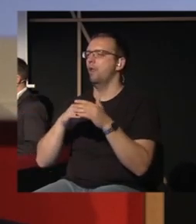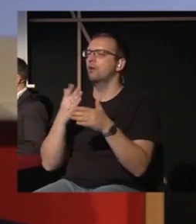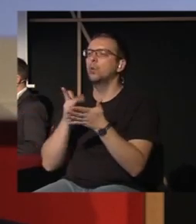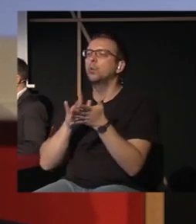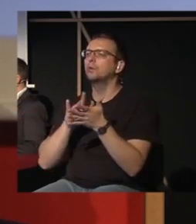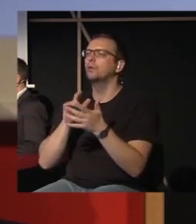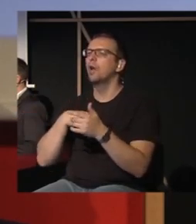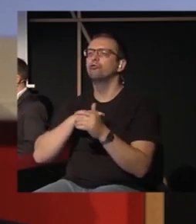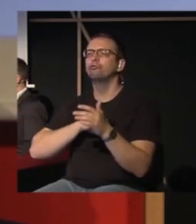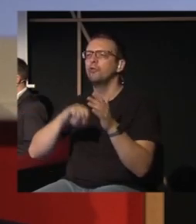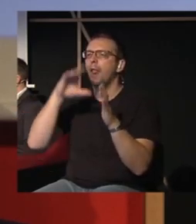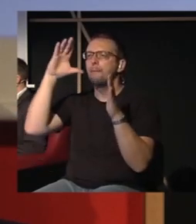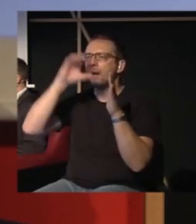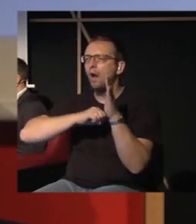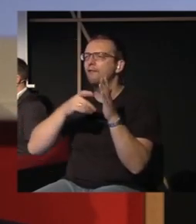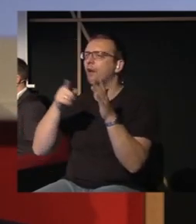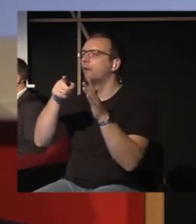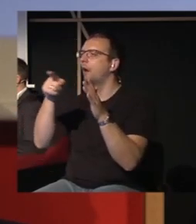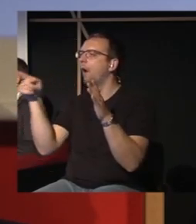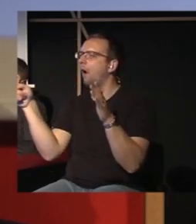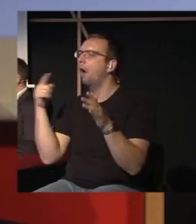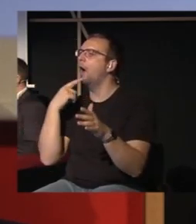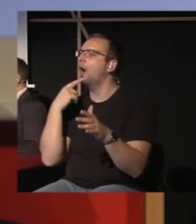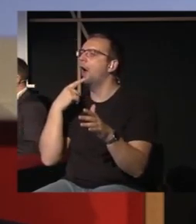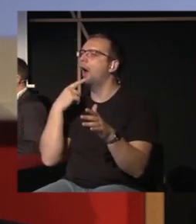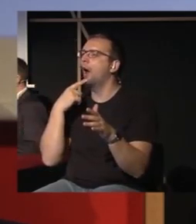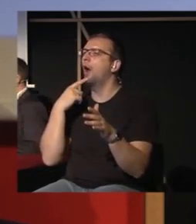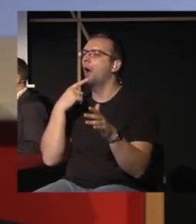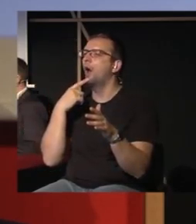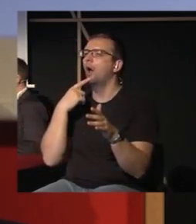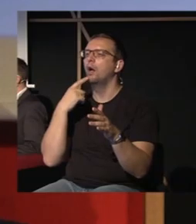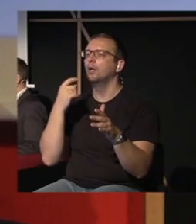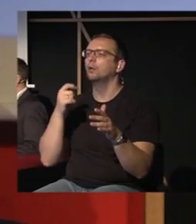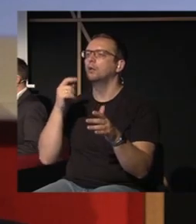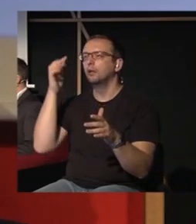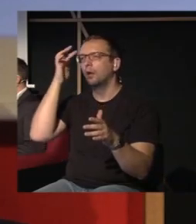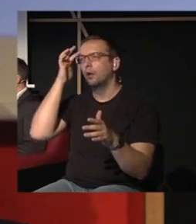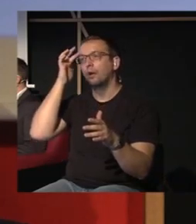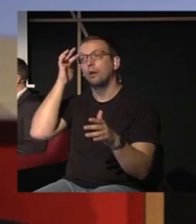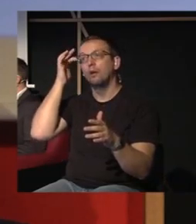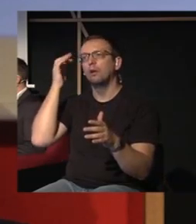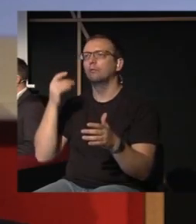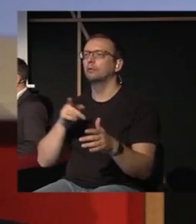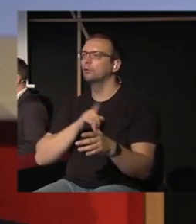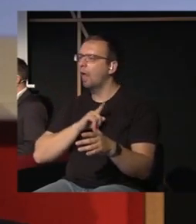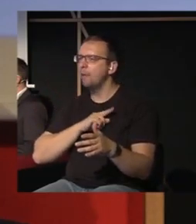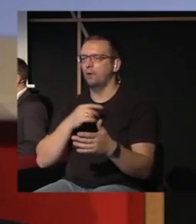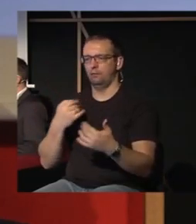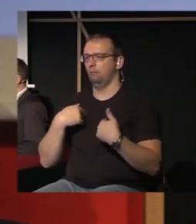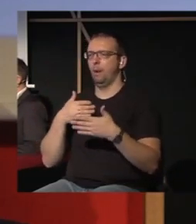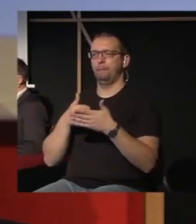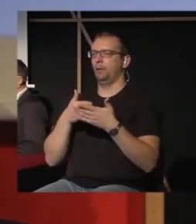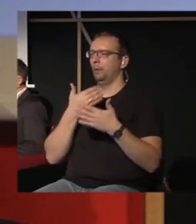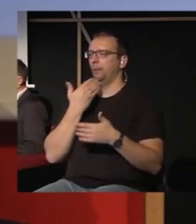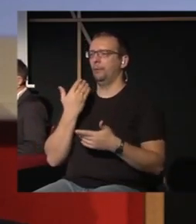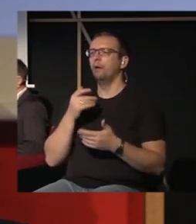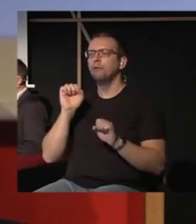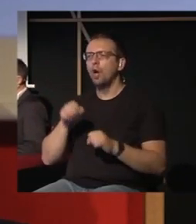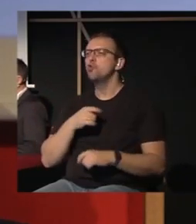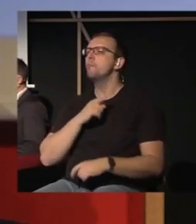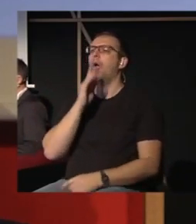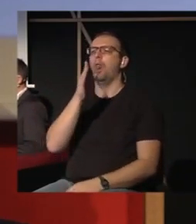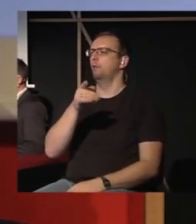¿no?, a la hora de poder acceder, que ellos, que lo ven desde primera mano y me dicen exactamente cosas que yo quizás no